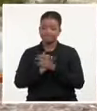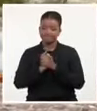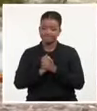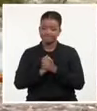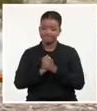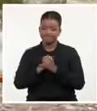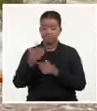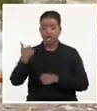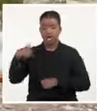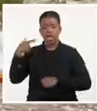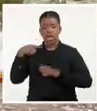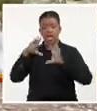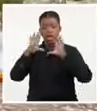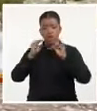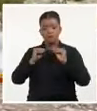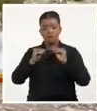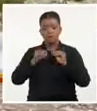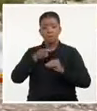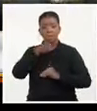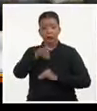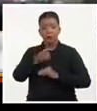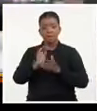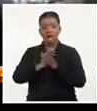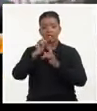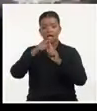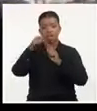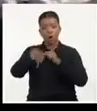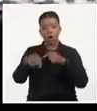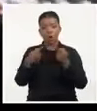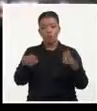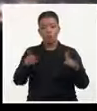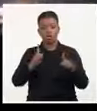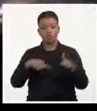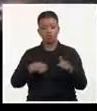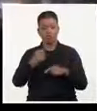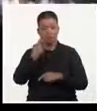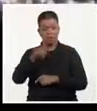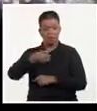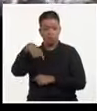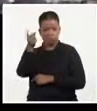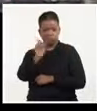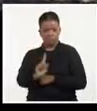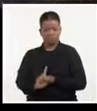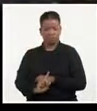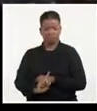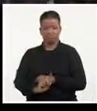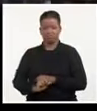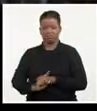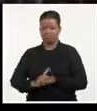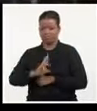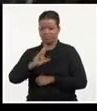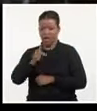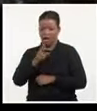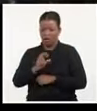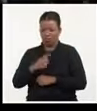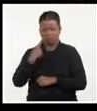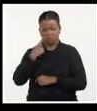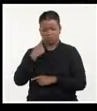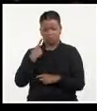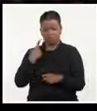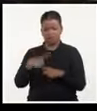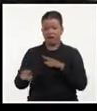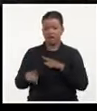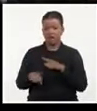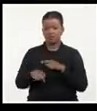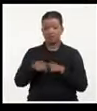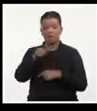Matanzas para el concierto que se iba a celebrar hoy, vimos una luminosidad rara a la entrada de la ciudad. Jamás pensamos que en tiempo real